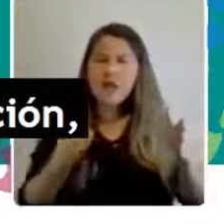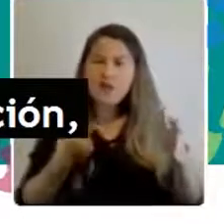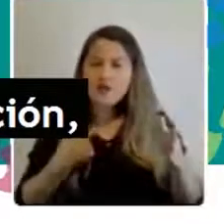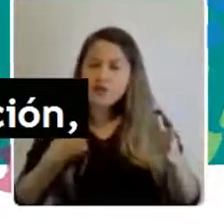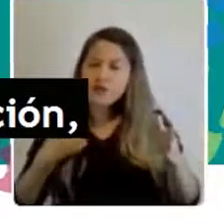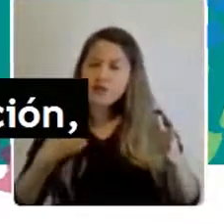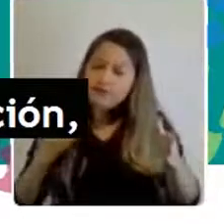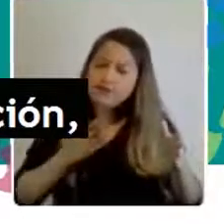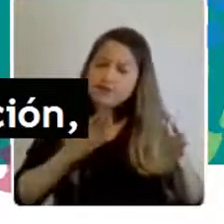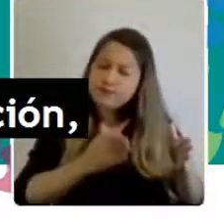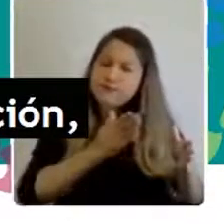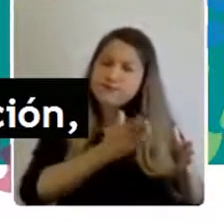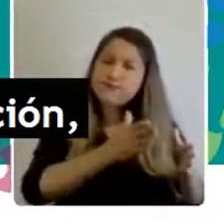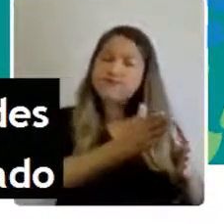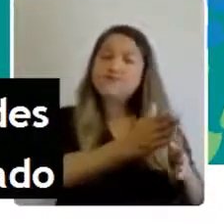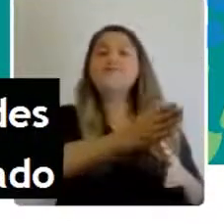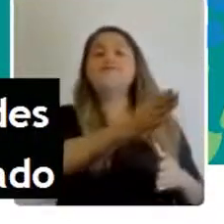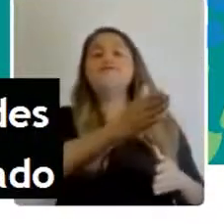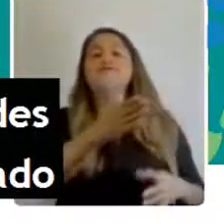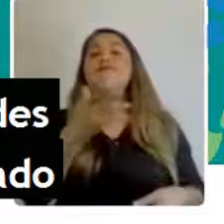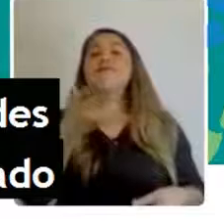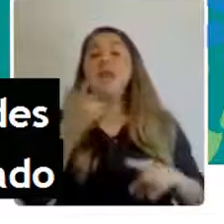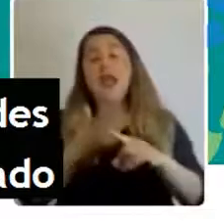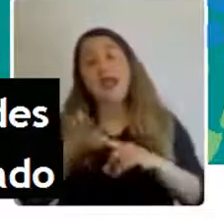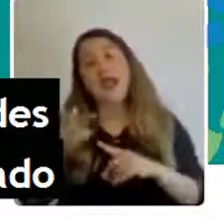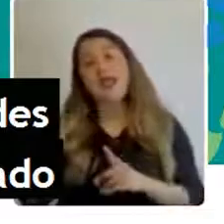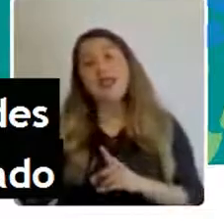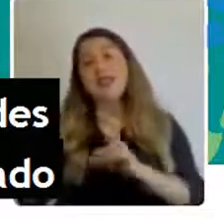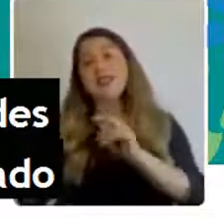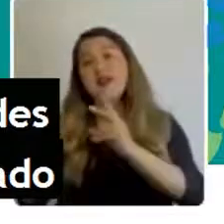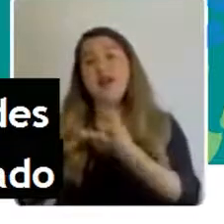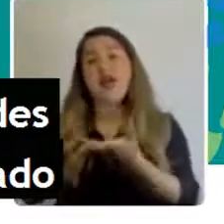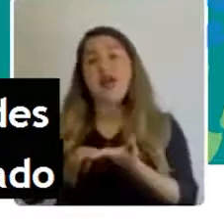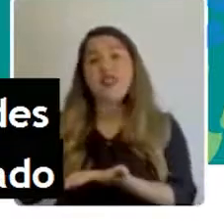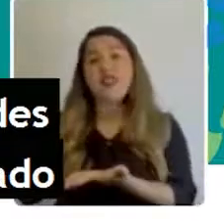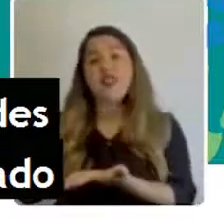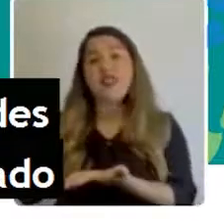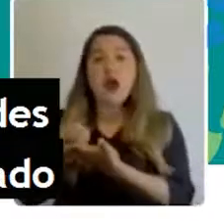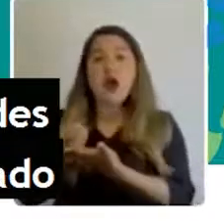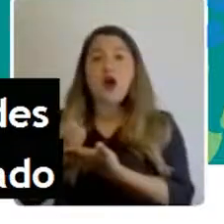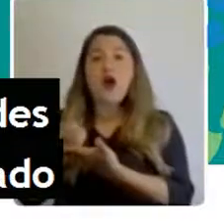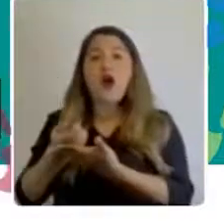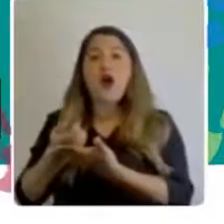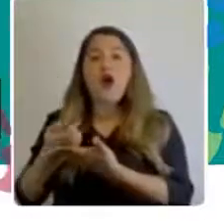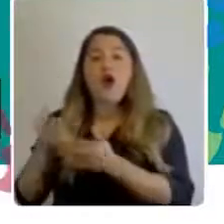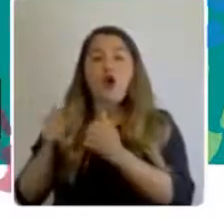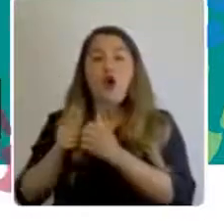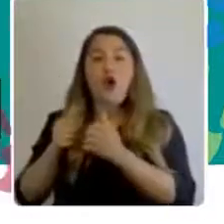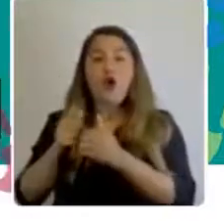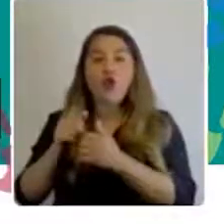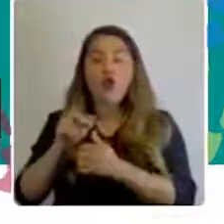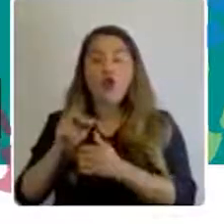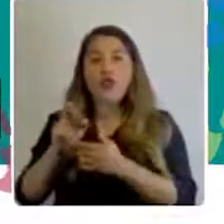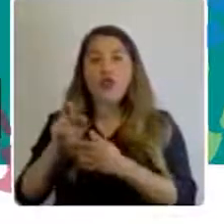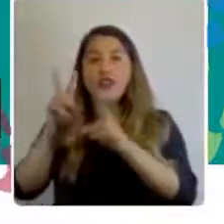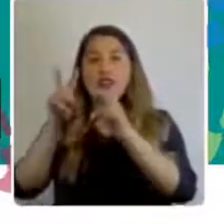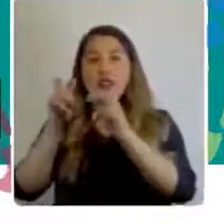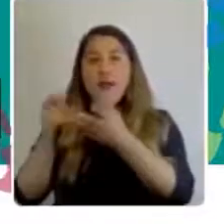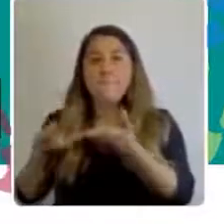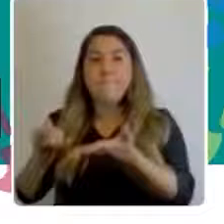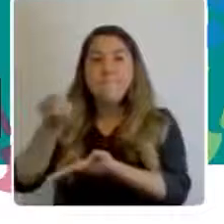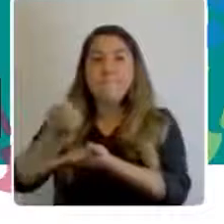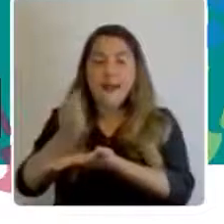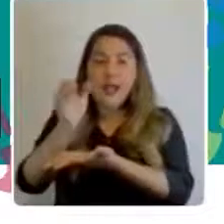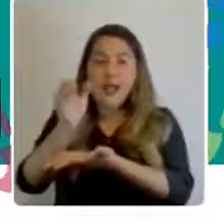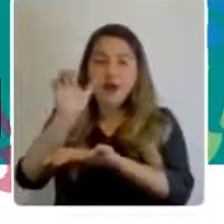con coberturas para una nómina que tú enumerabas ahí de enfermedades poco frecuentes con recursos del Estado, con acceso para los